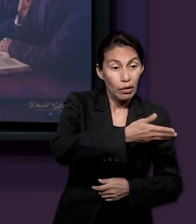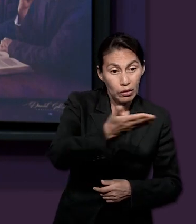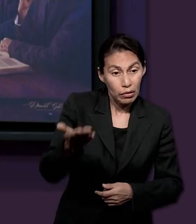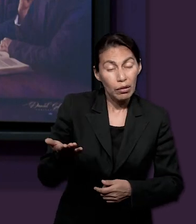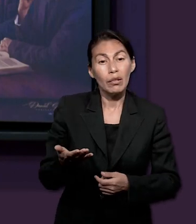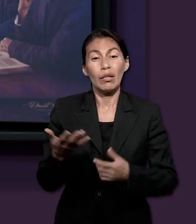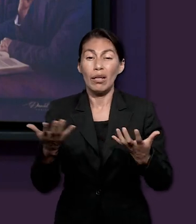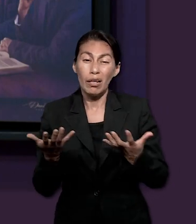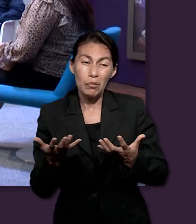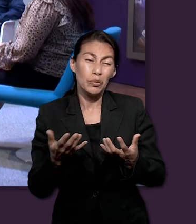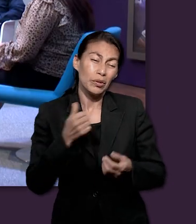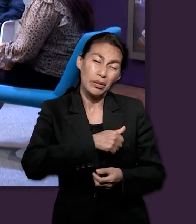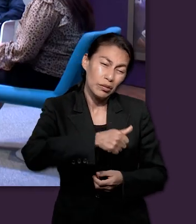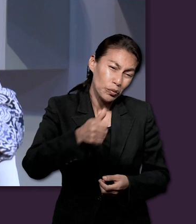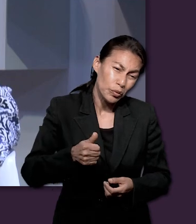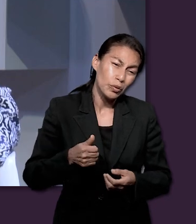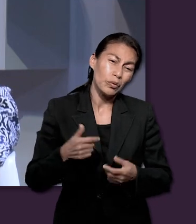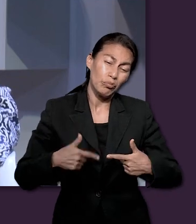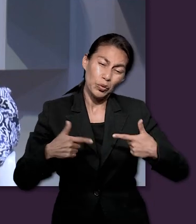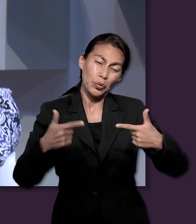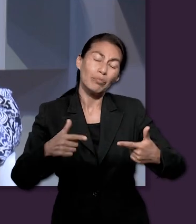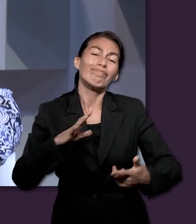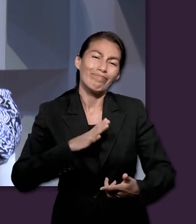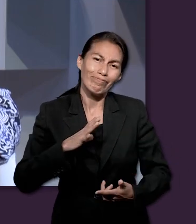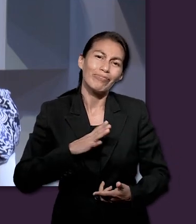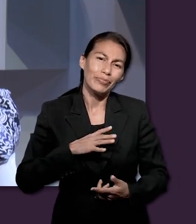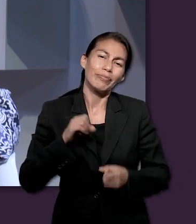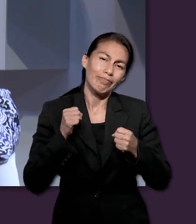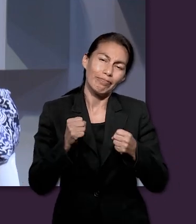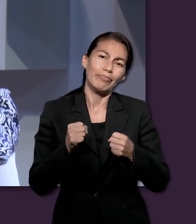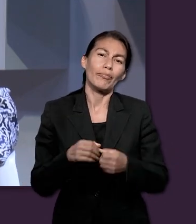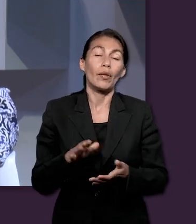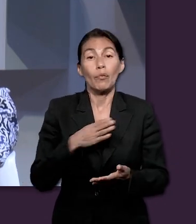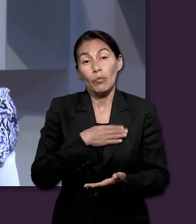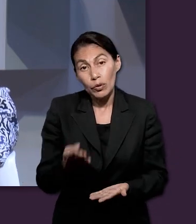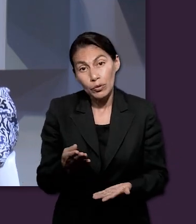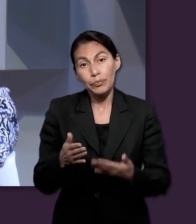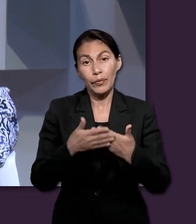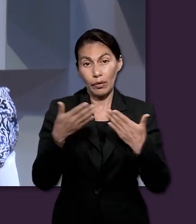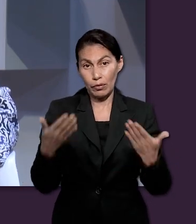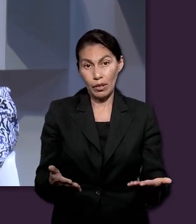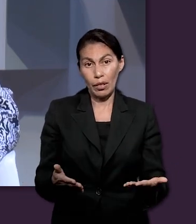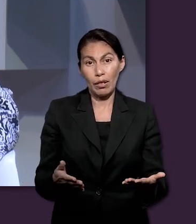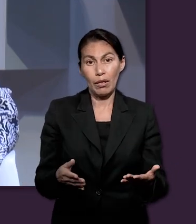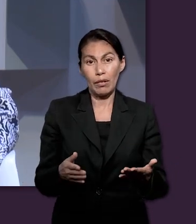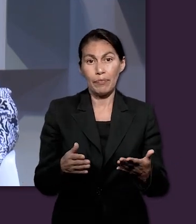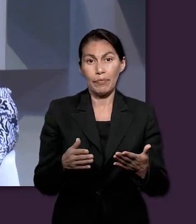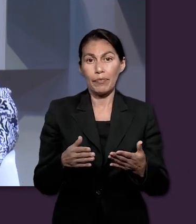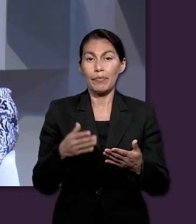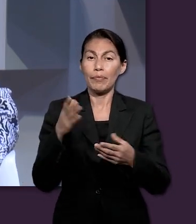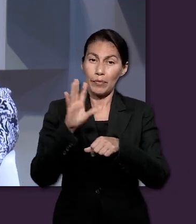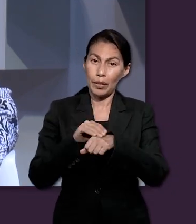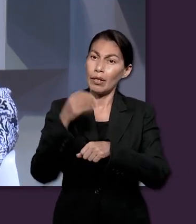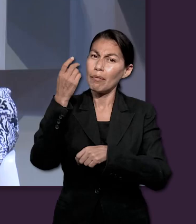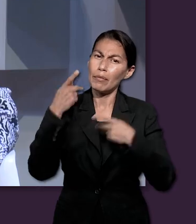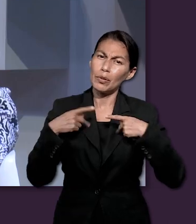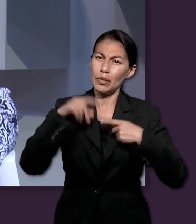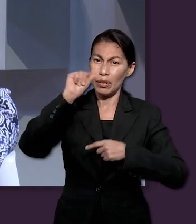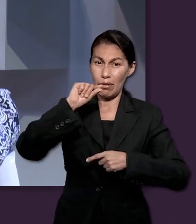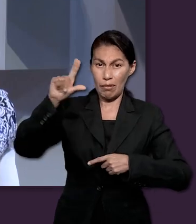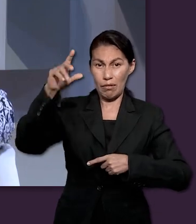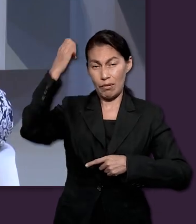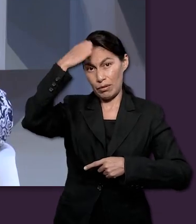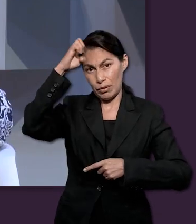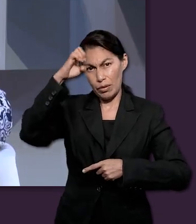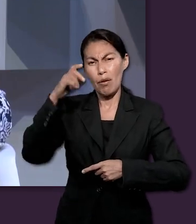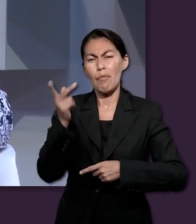aparentemente. Muchas gracias. Cada una de las cosas que nosotros hagamos, las decisiones que tomemos, sin duda alguna tienen una consecuencia. Y